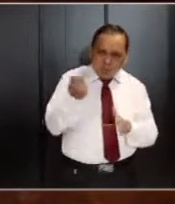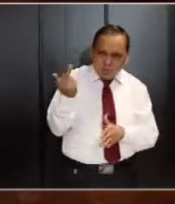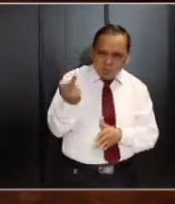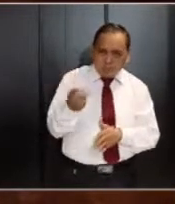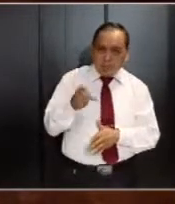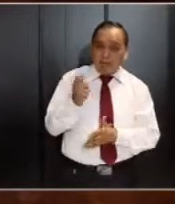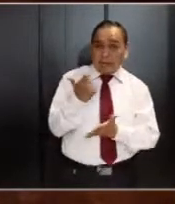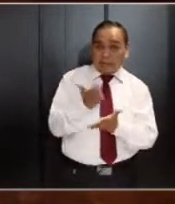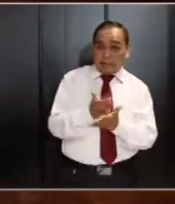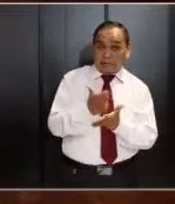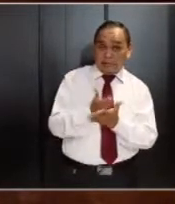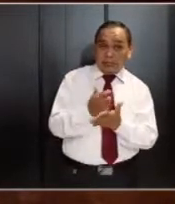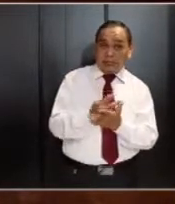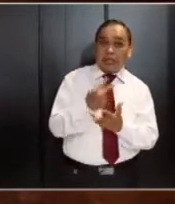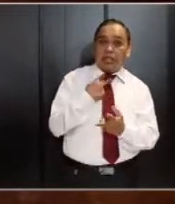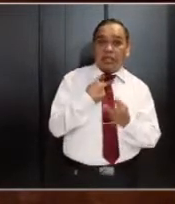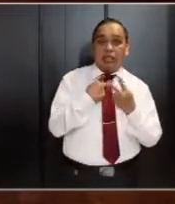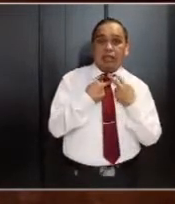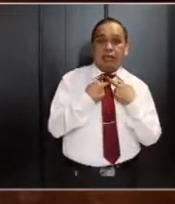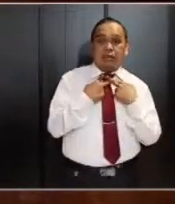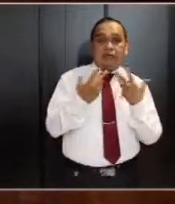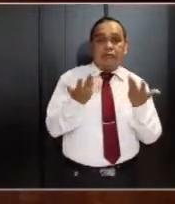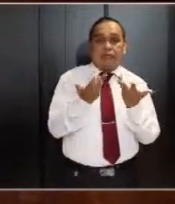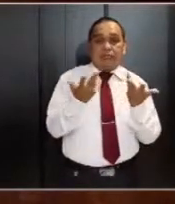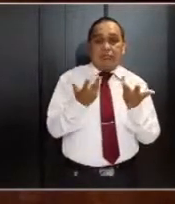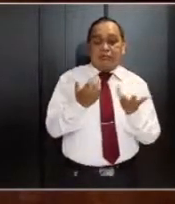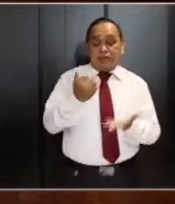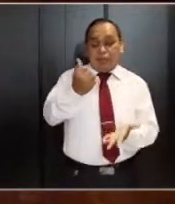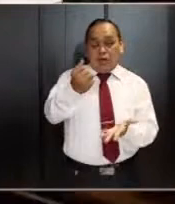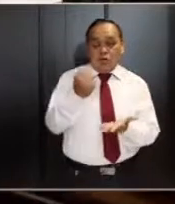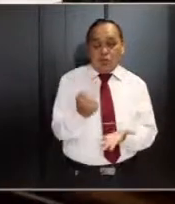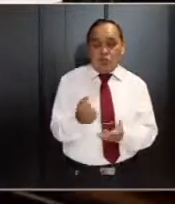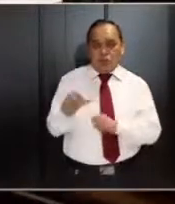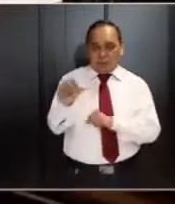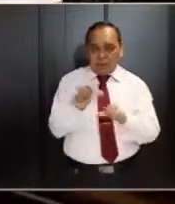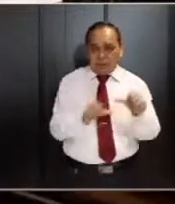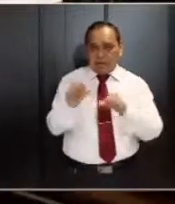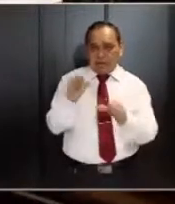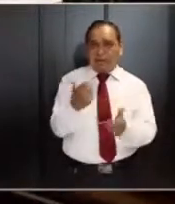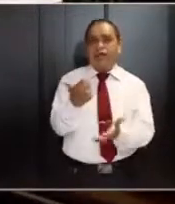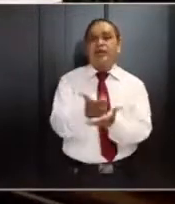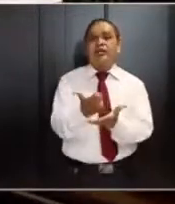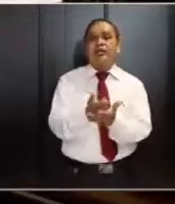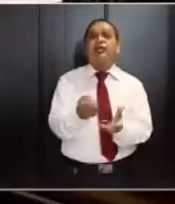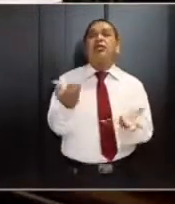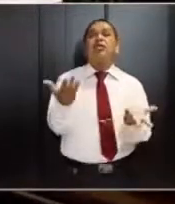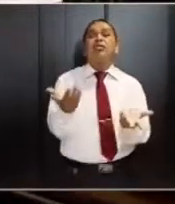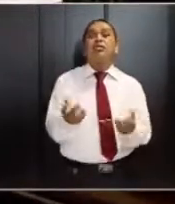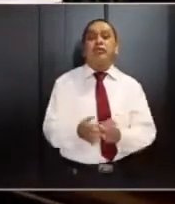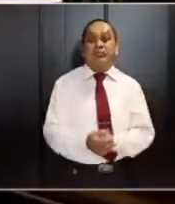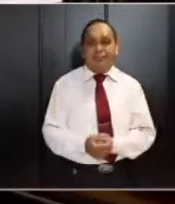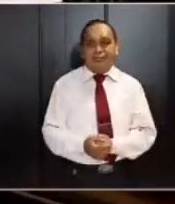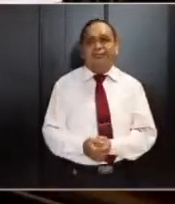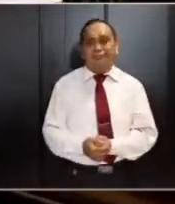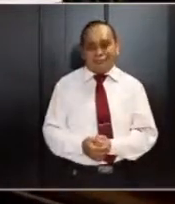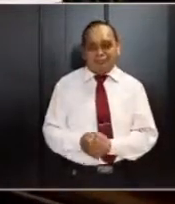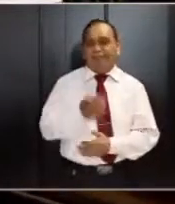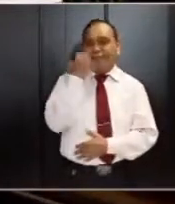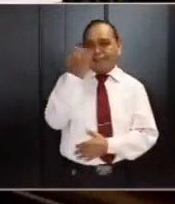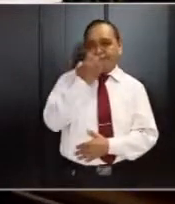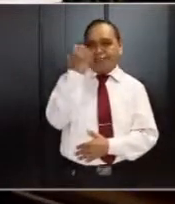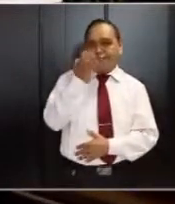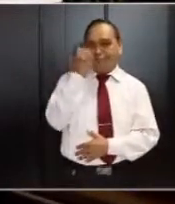por el presupuesto como quedó, y lo que tú decías, se ha invertido, porque si yo, ¿dónde está el dinero? Dejaron que las vandalizaran, sí